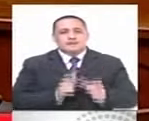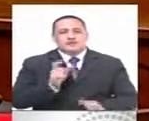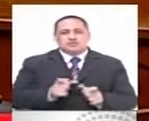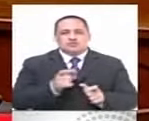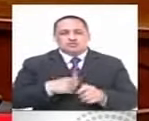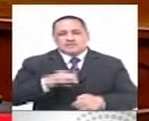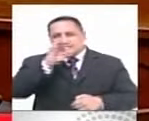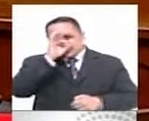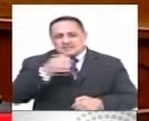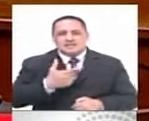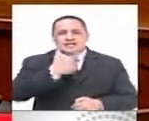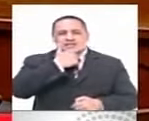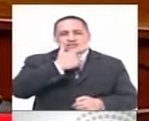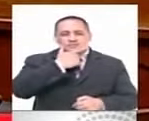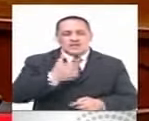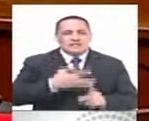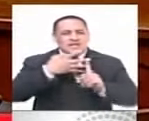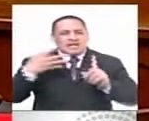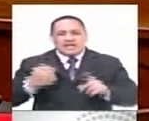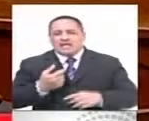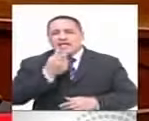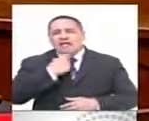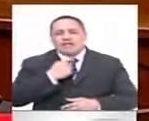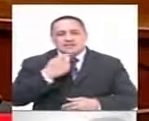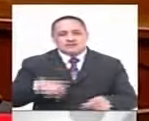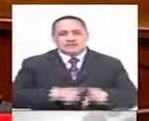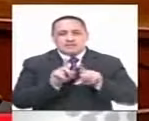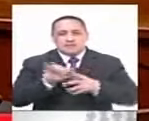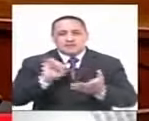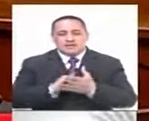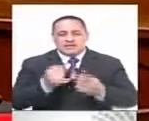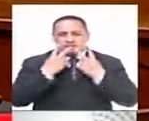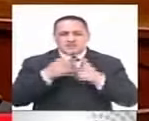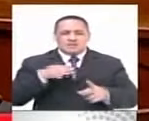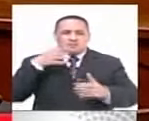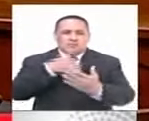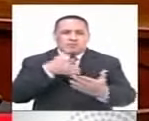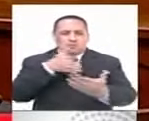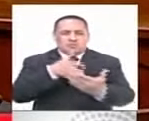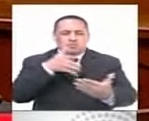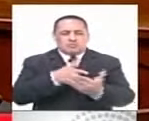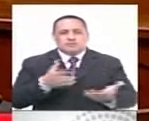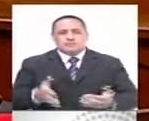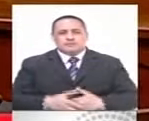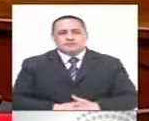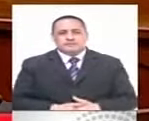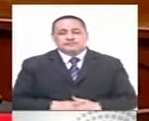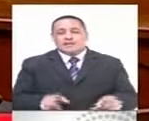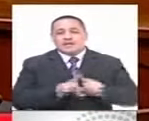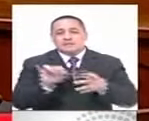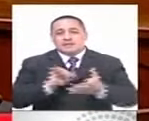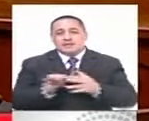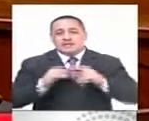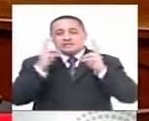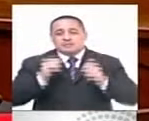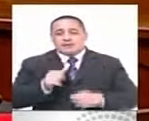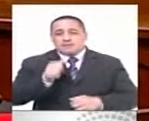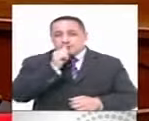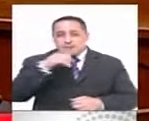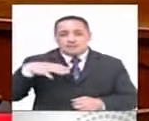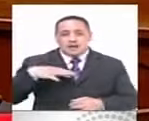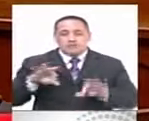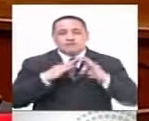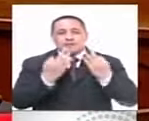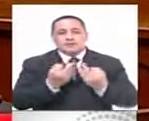trans, lesbianas, bisexuales, gays, que han sido blanco de recurrentes ataques, tanto en el ámbito privado,